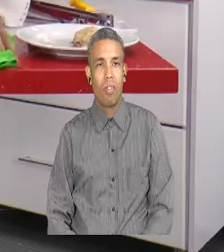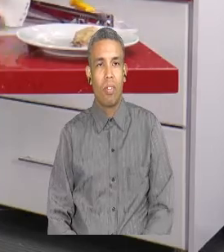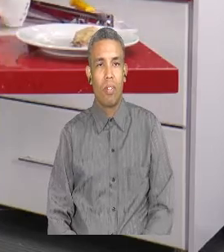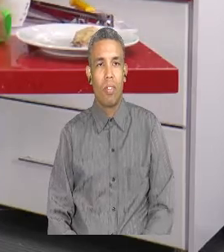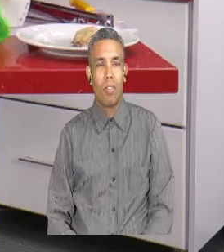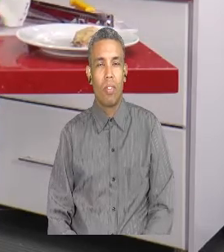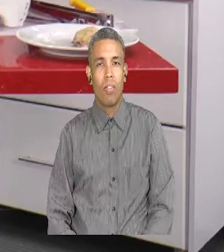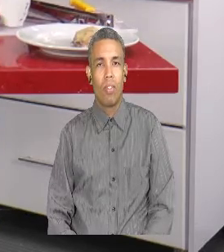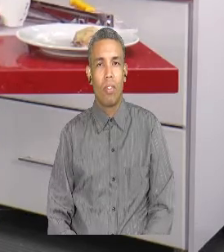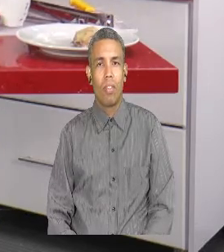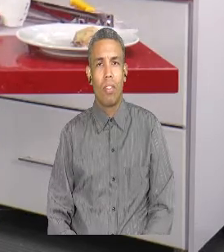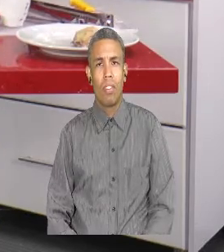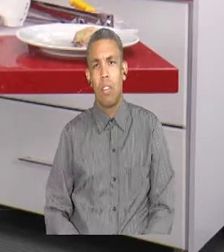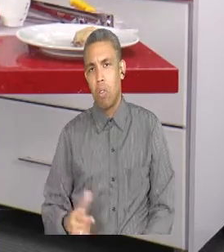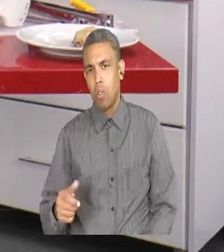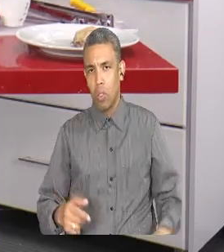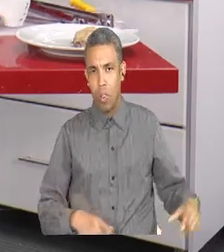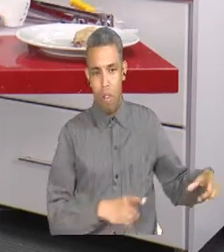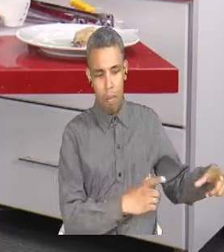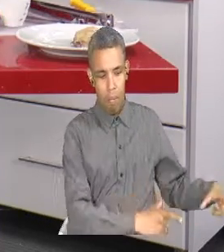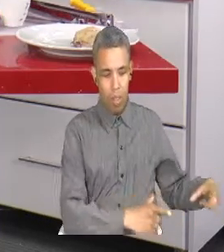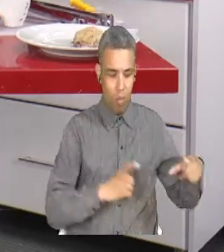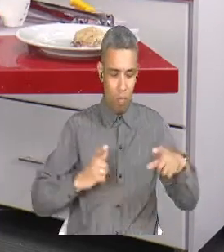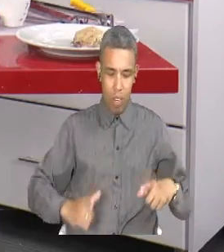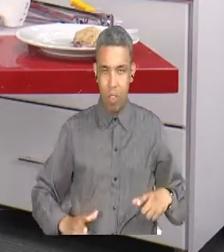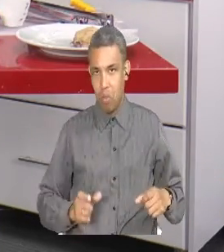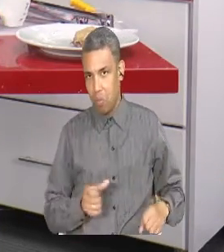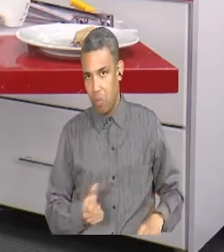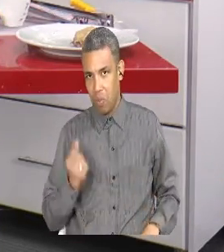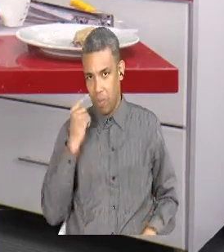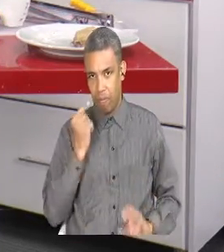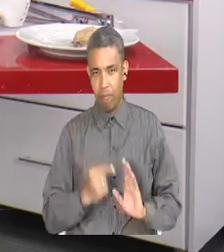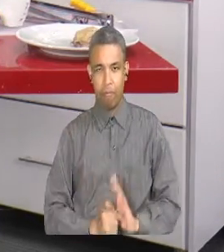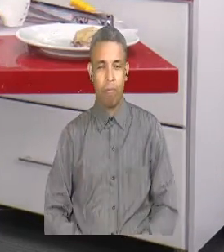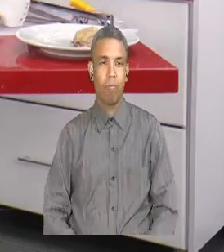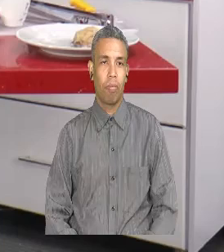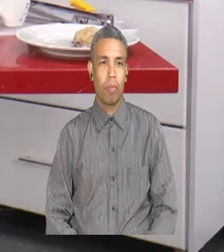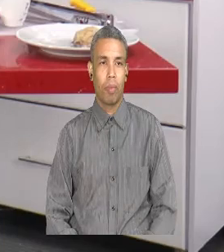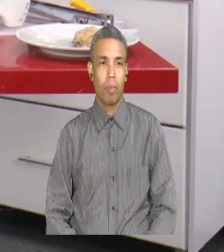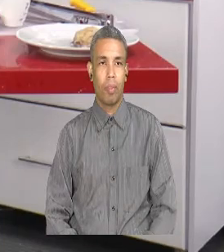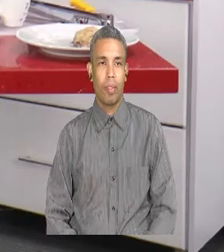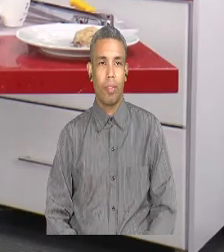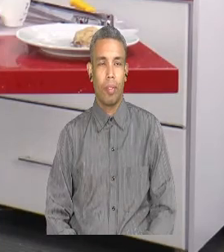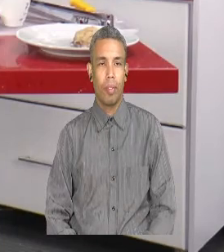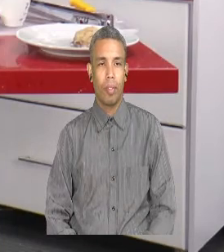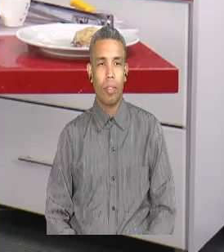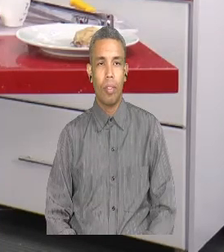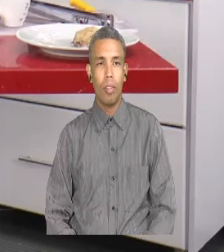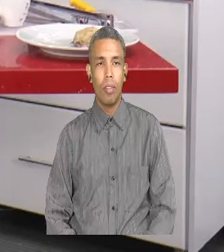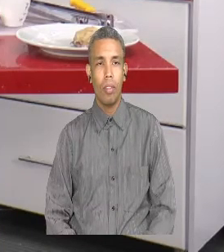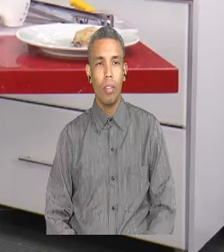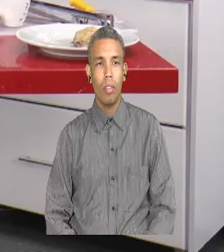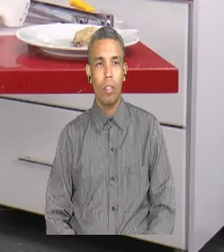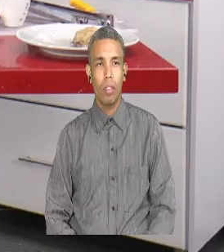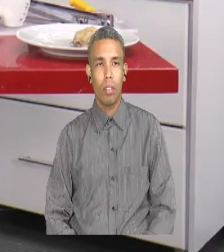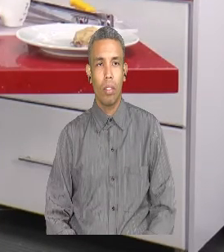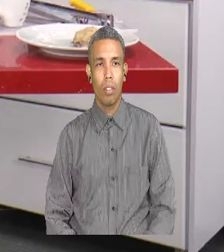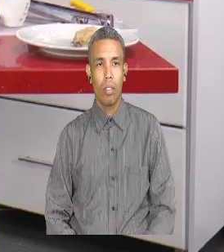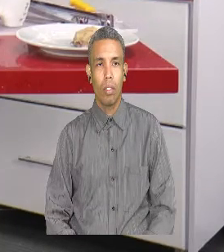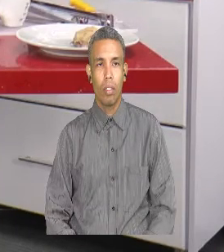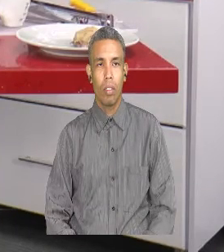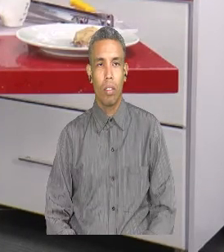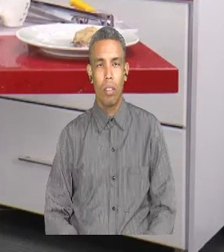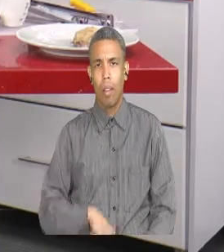este. Vamos a ver cómo me queda bien aquí hoy. La emplatada de mi rico y